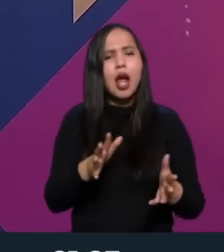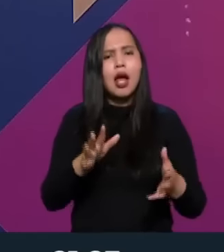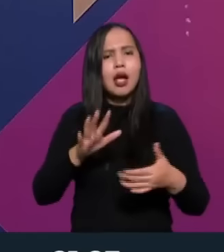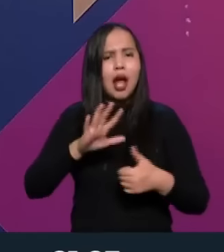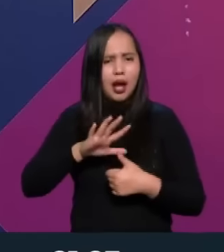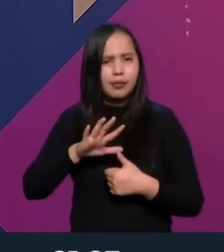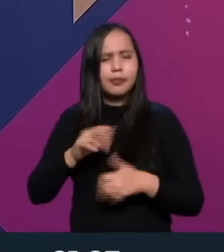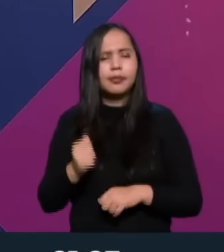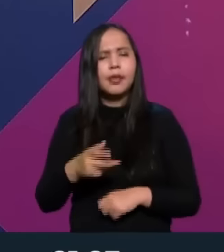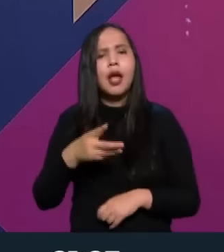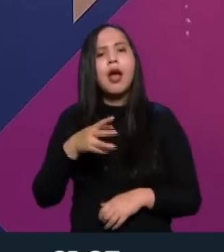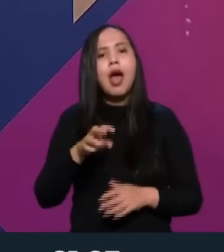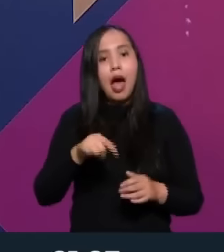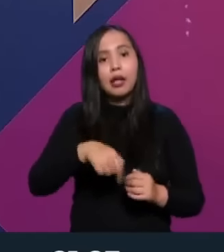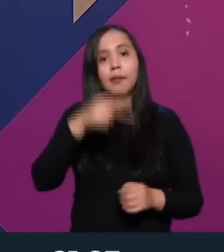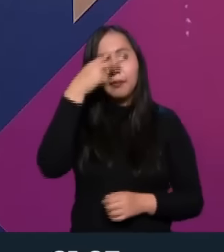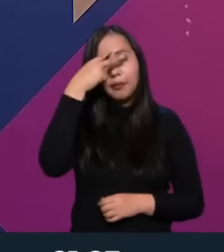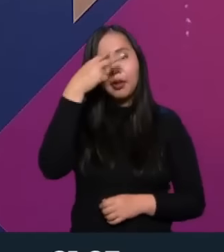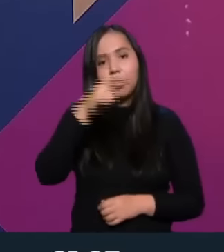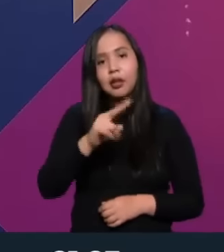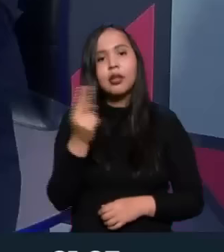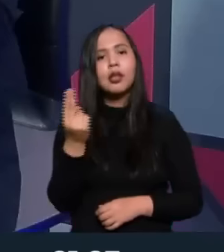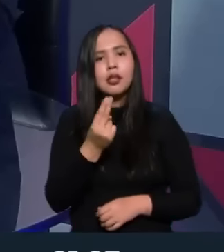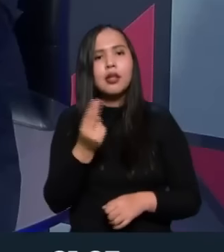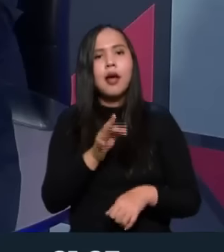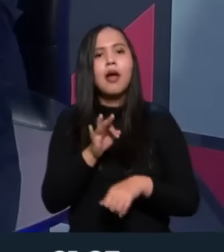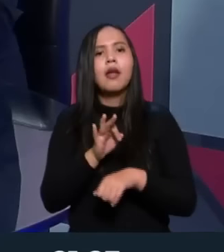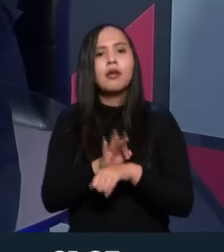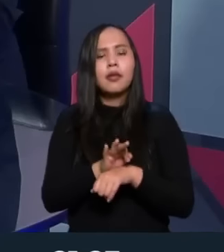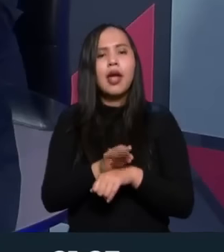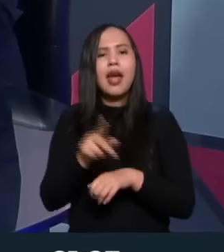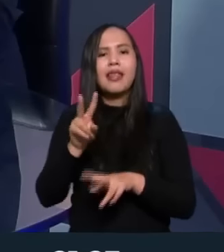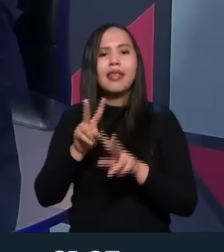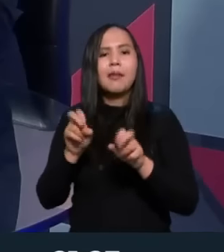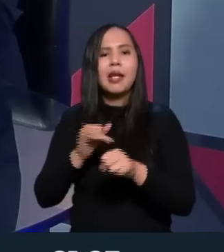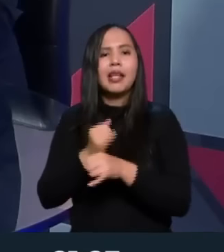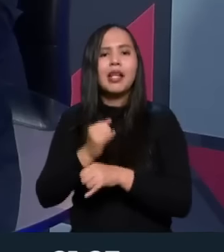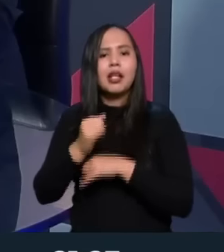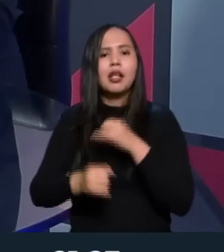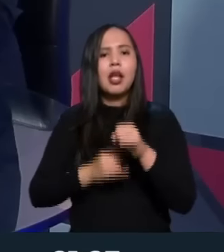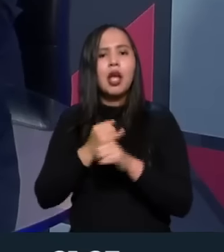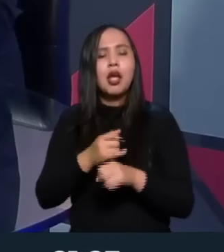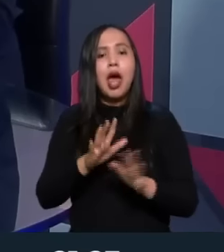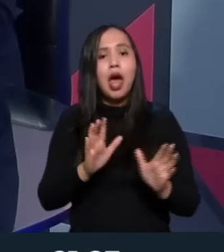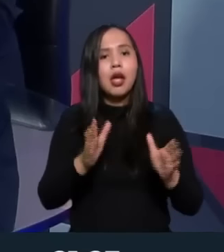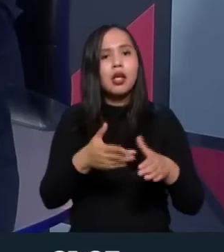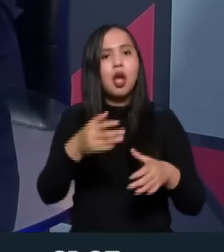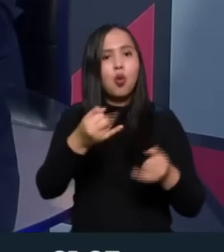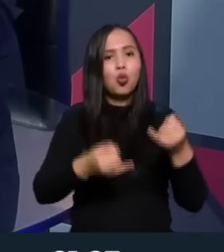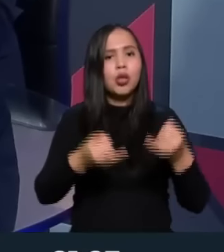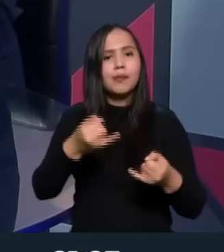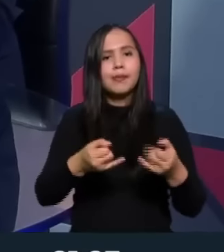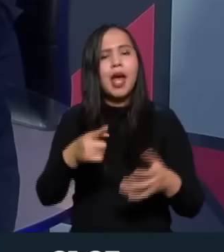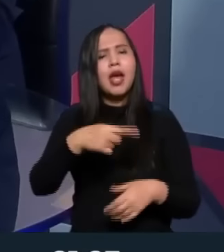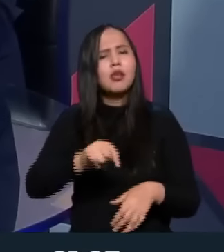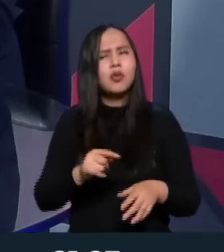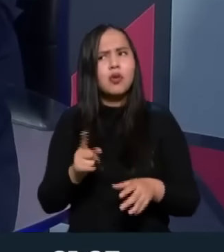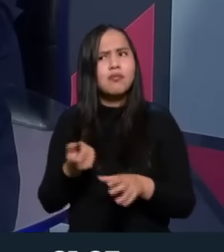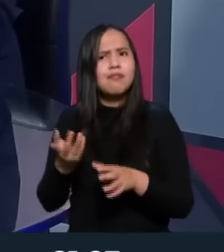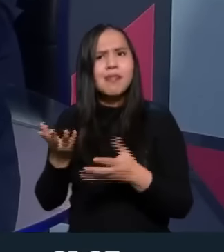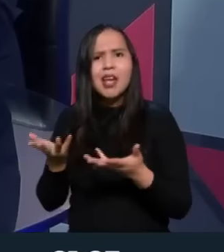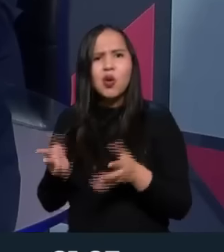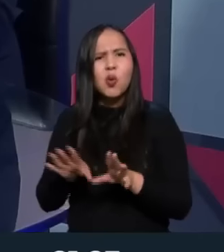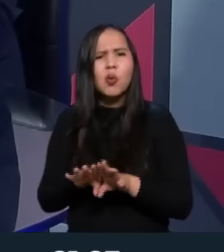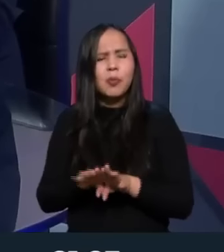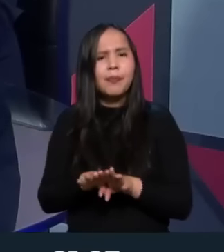Interamericana. Por supuesto, el Estado mexicano tendrá que defenderse en tribunales internacionales y no veo por qué la Corte se tendría que involucrar. Sobre todo